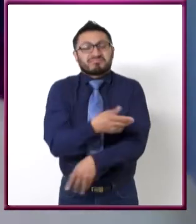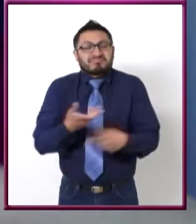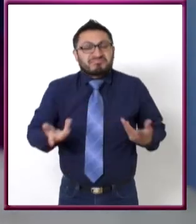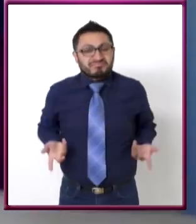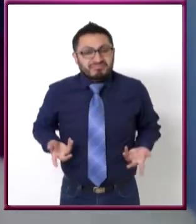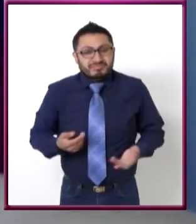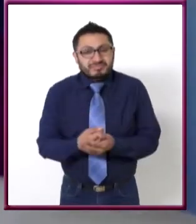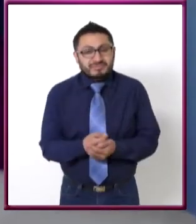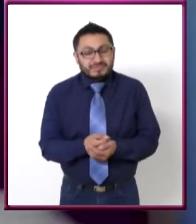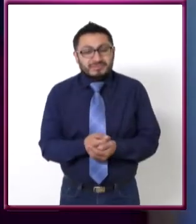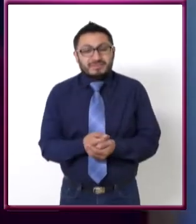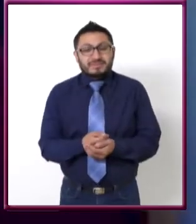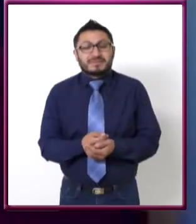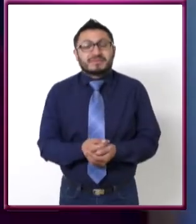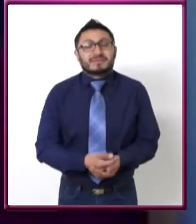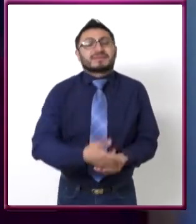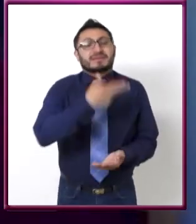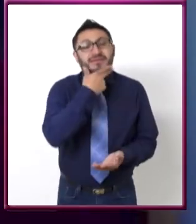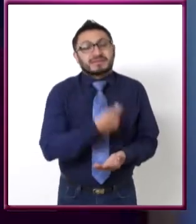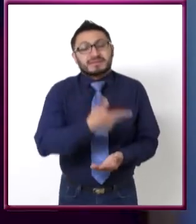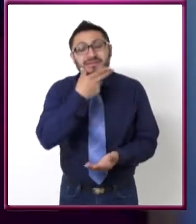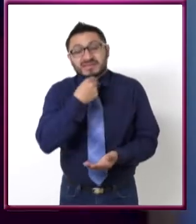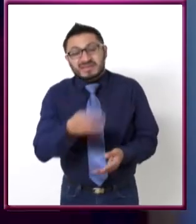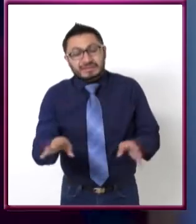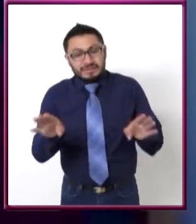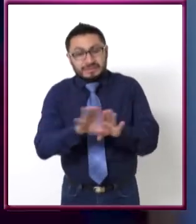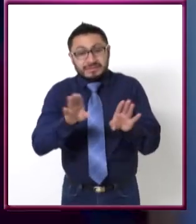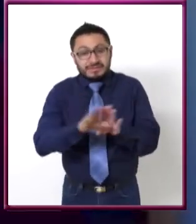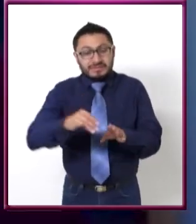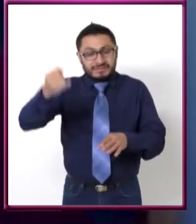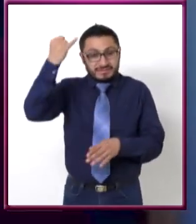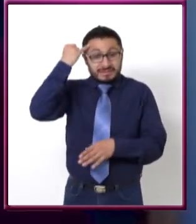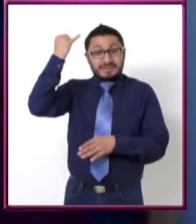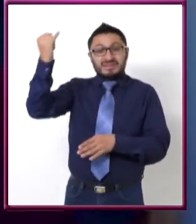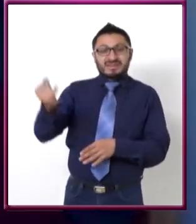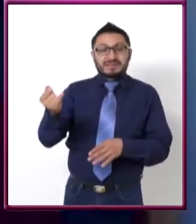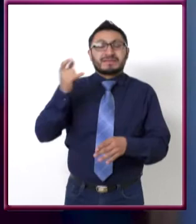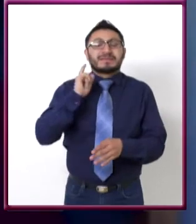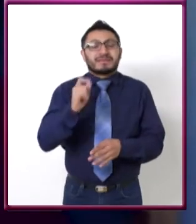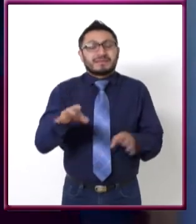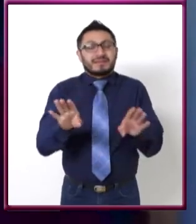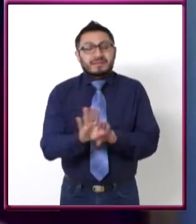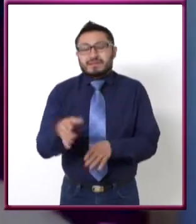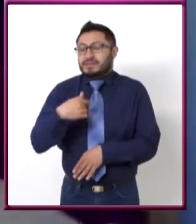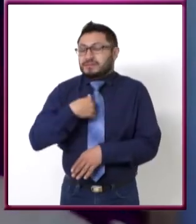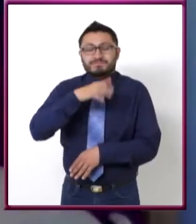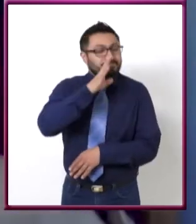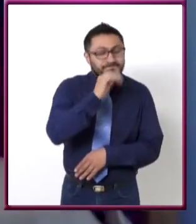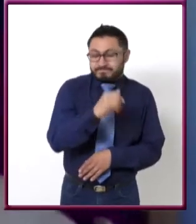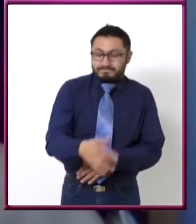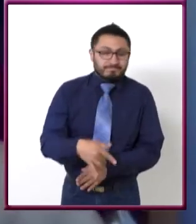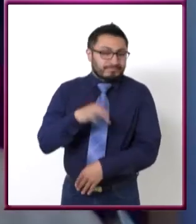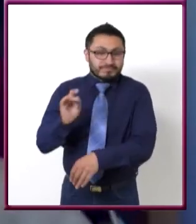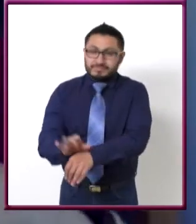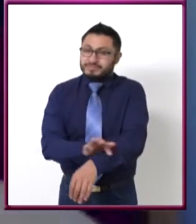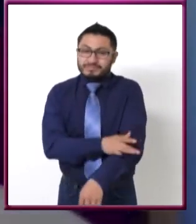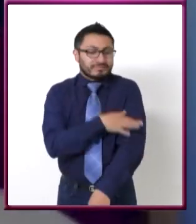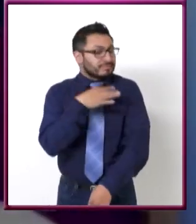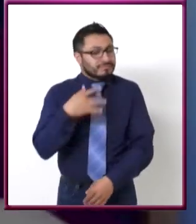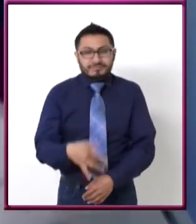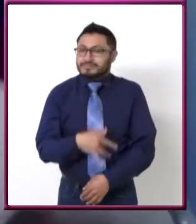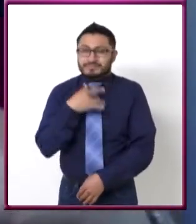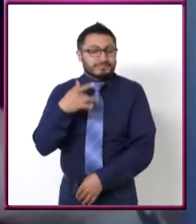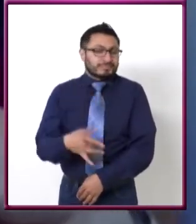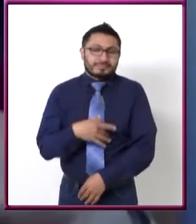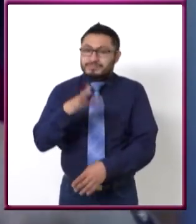¿Qué significa esto? Que los hombres estaban con la idea de yo no puedo sentir